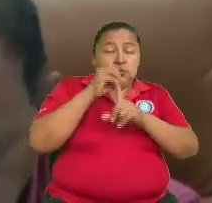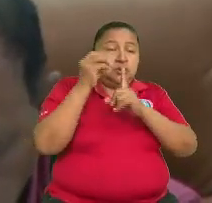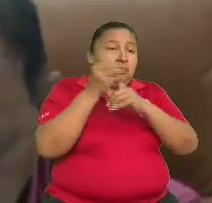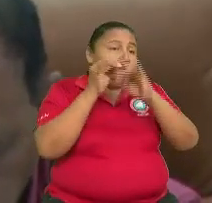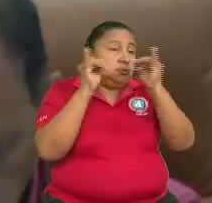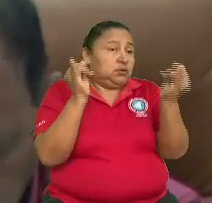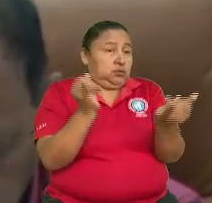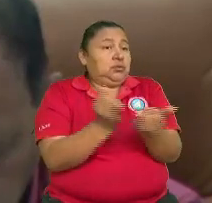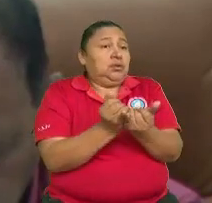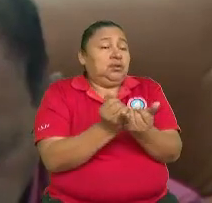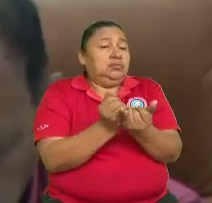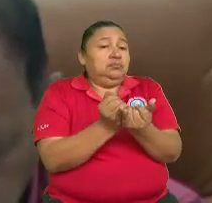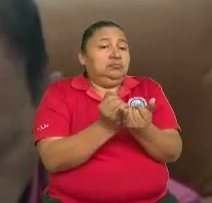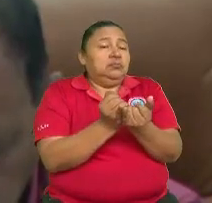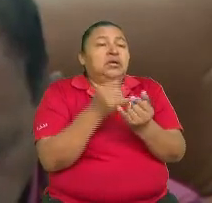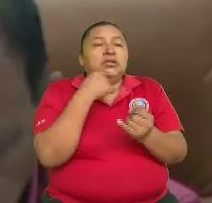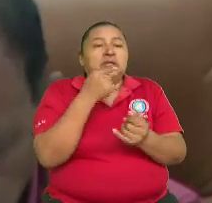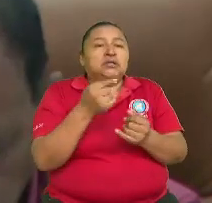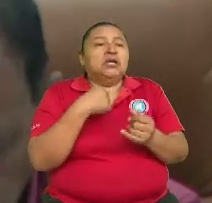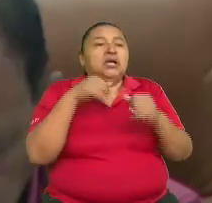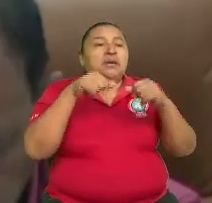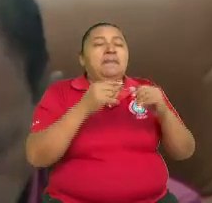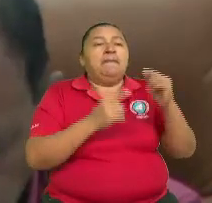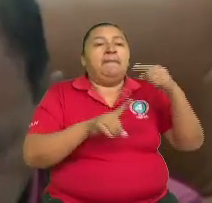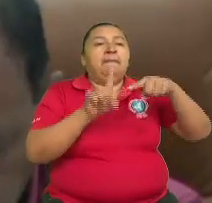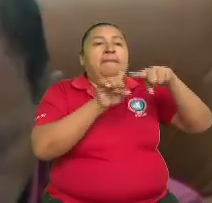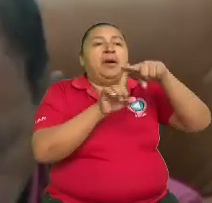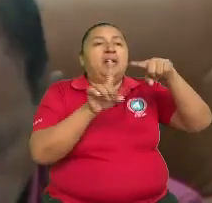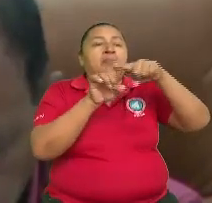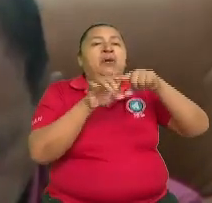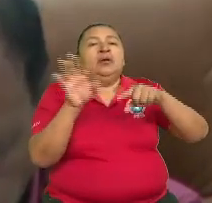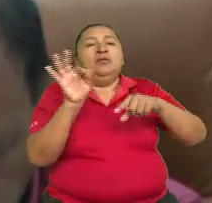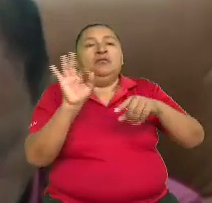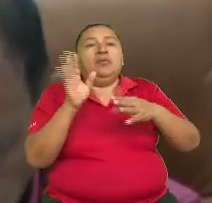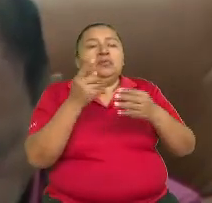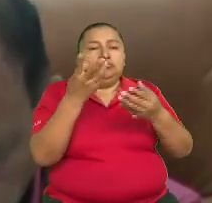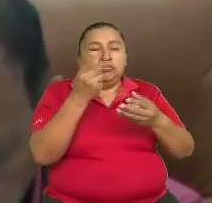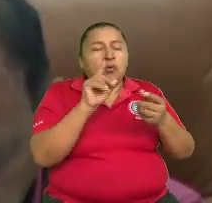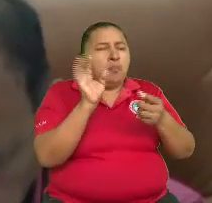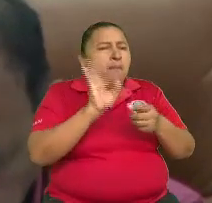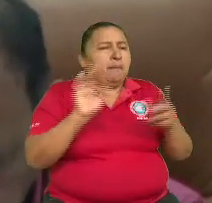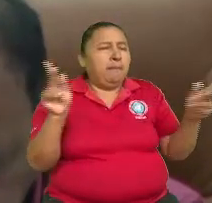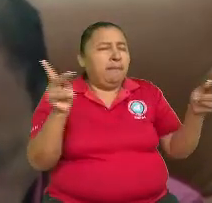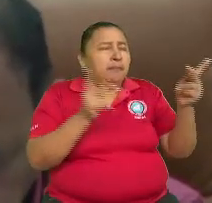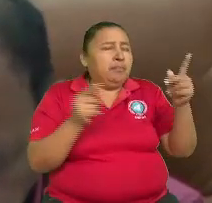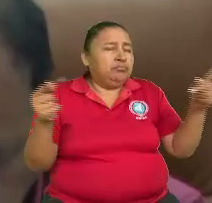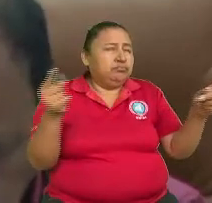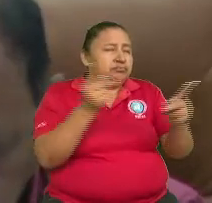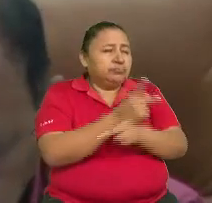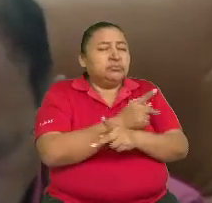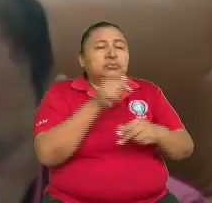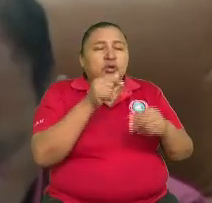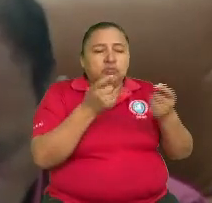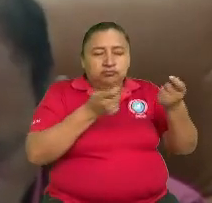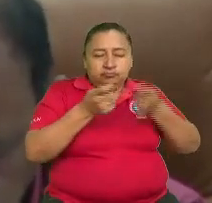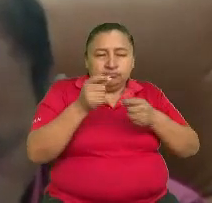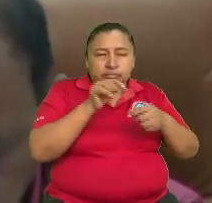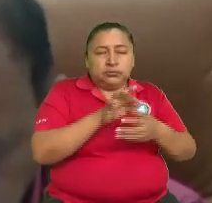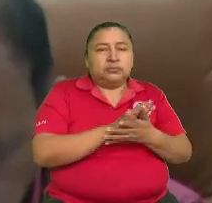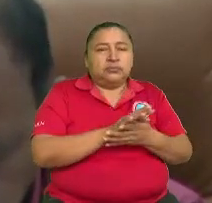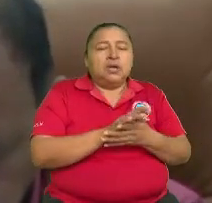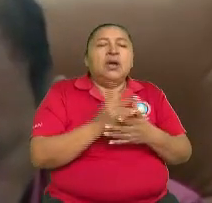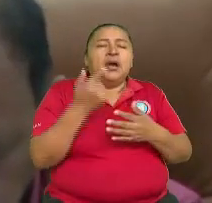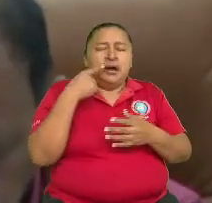internacionales se ha hecho de que se multipliquen los mecanismos de control. Señores, vamos a